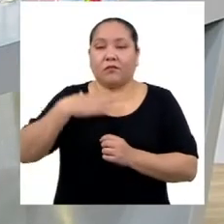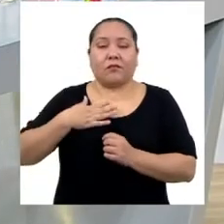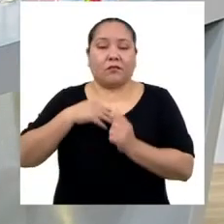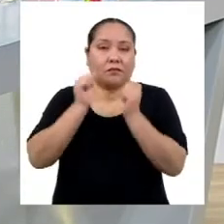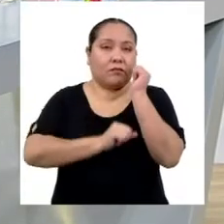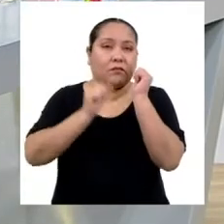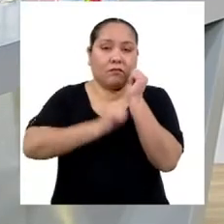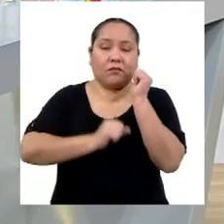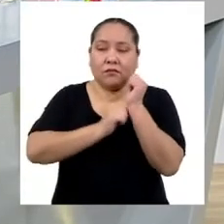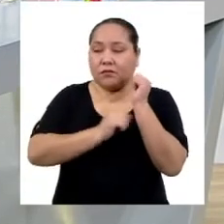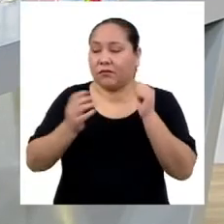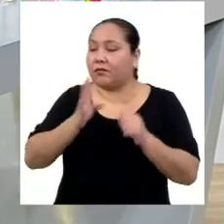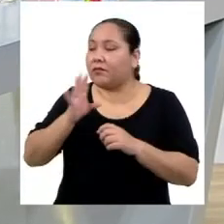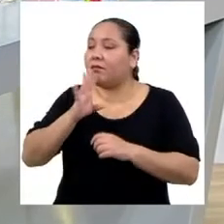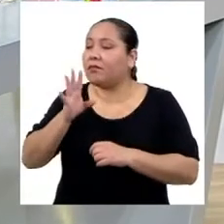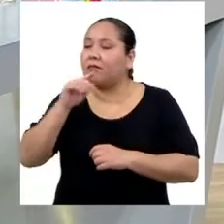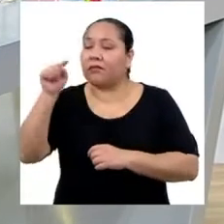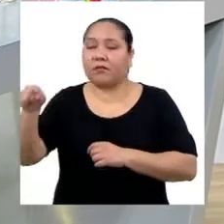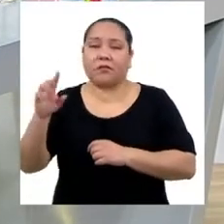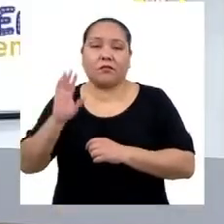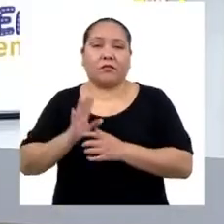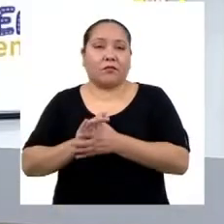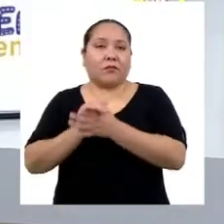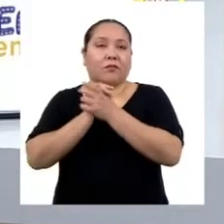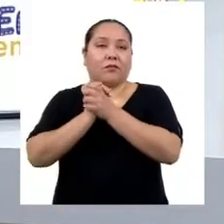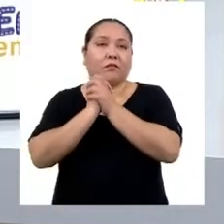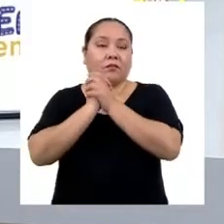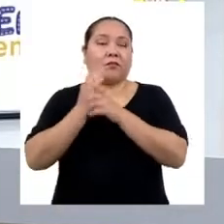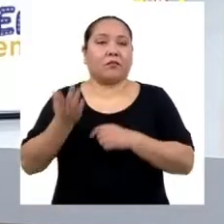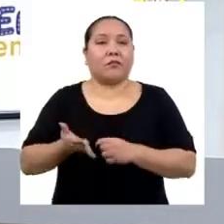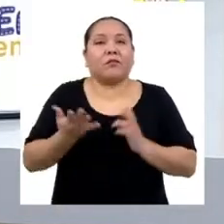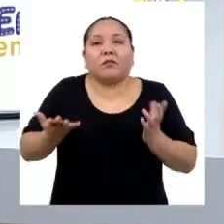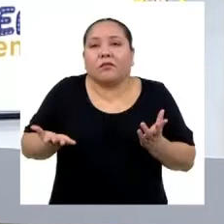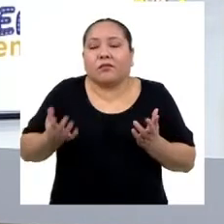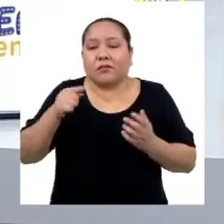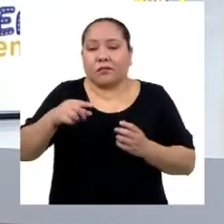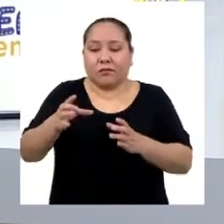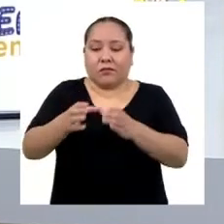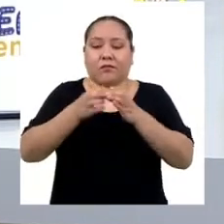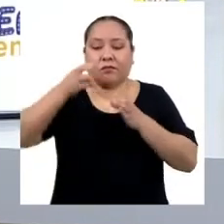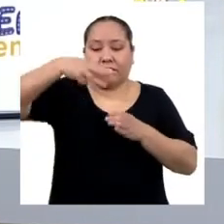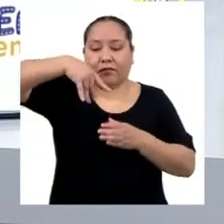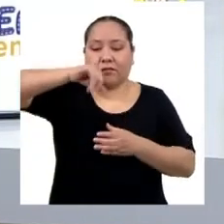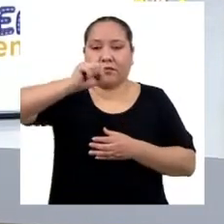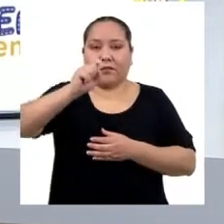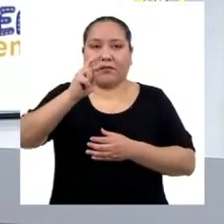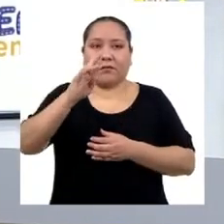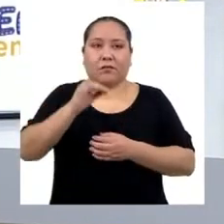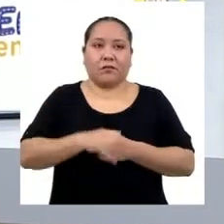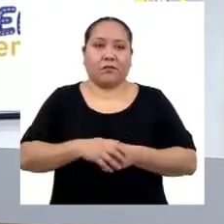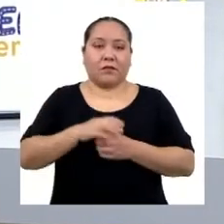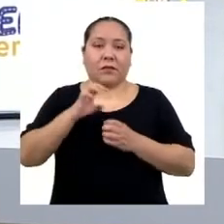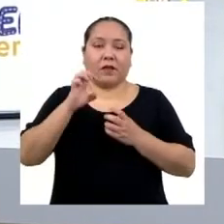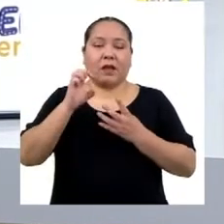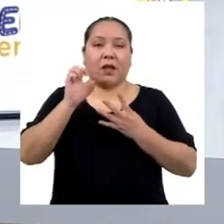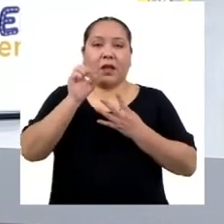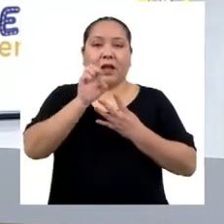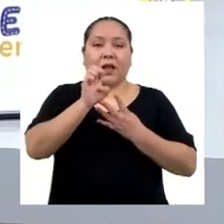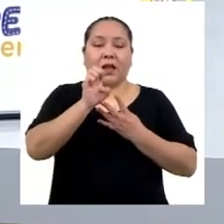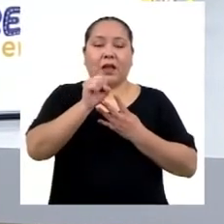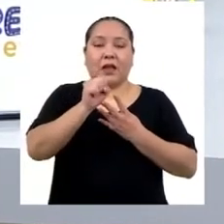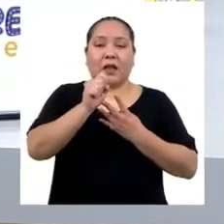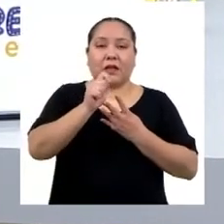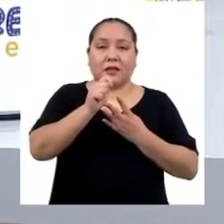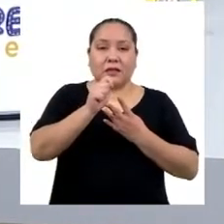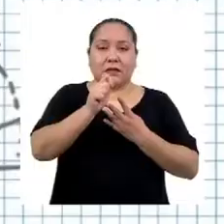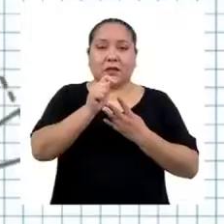hable con sus amigas y amigos. Entonces creo que el muestreo estratificado podría funcionar. ¿Qué opina,